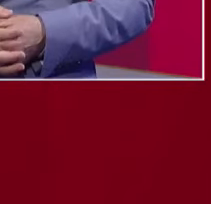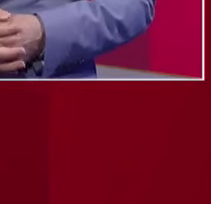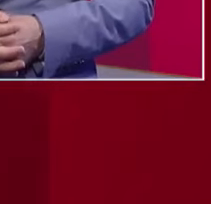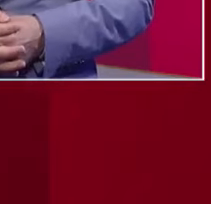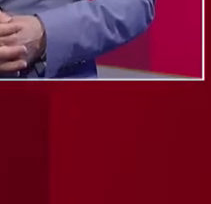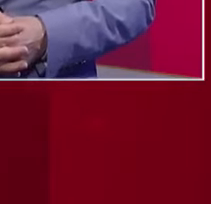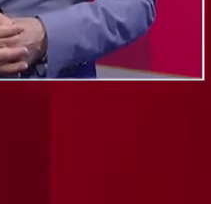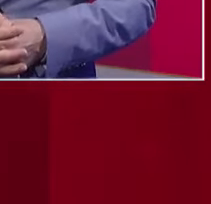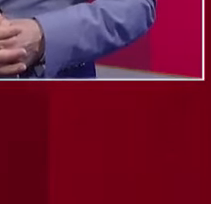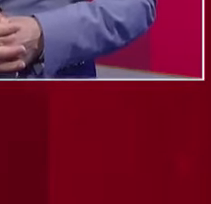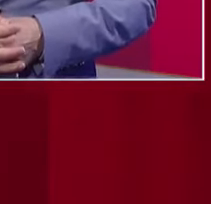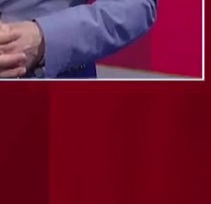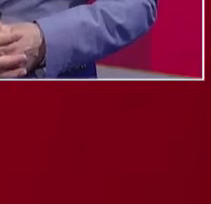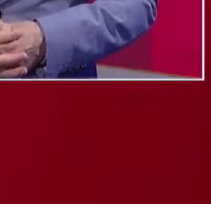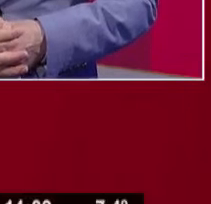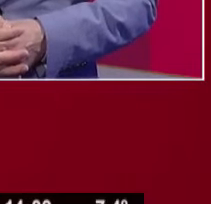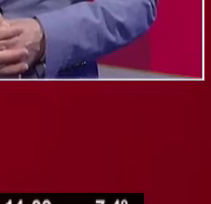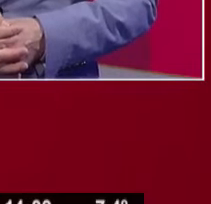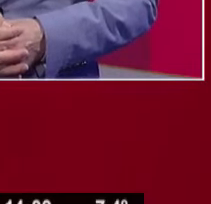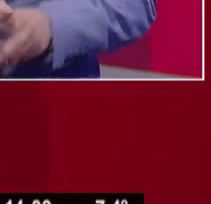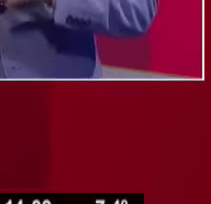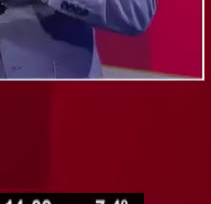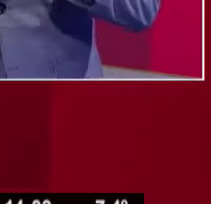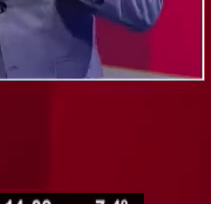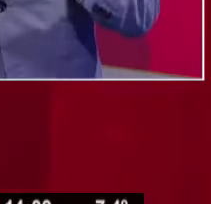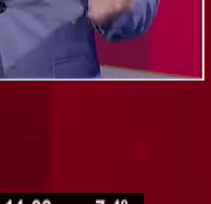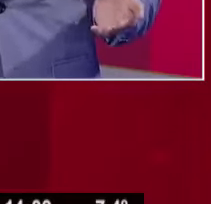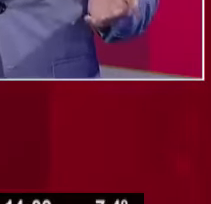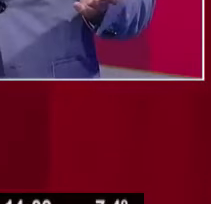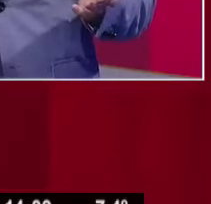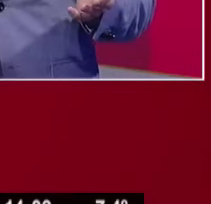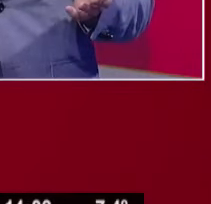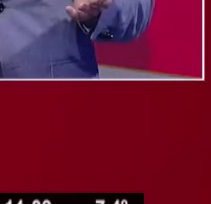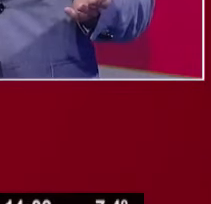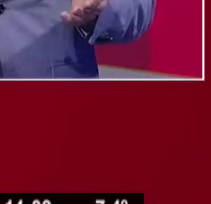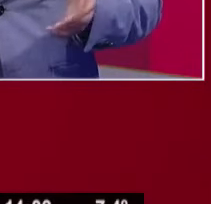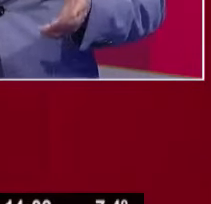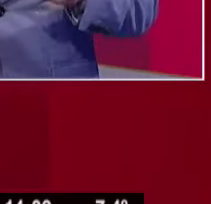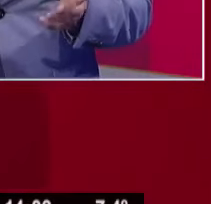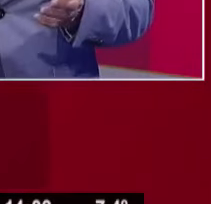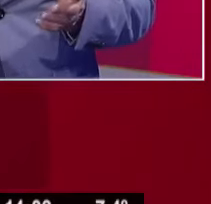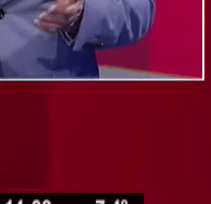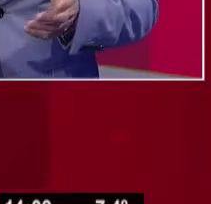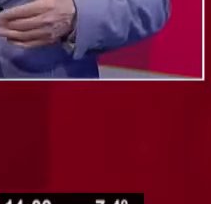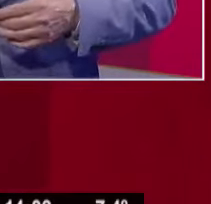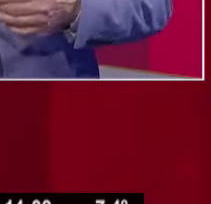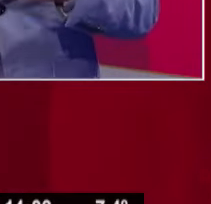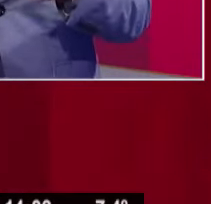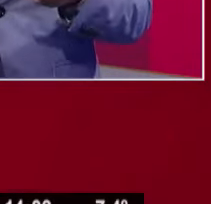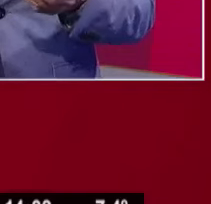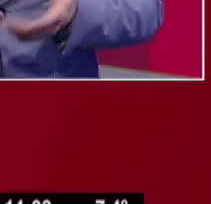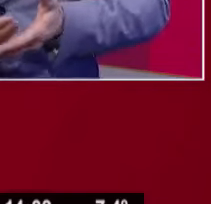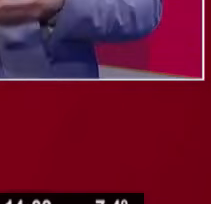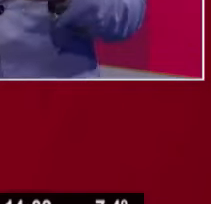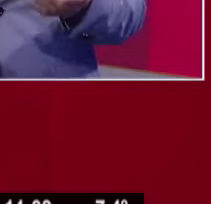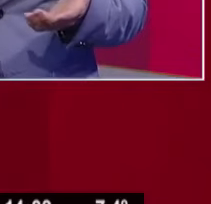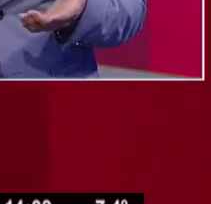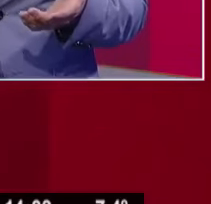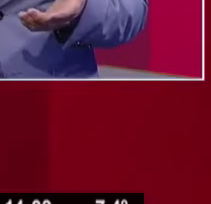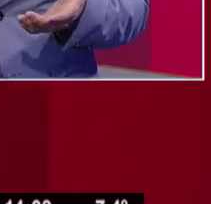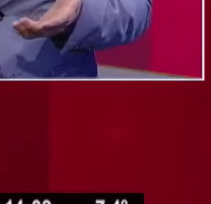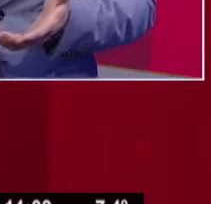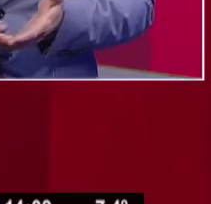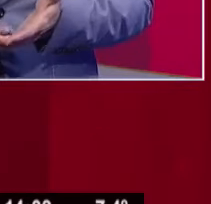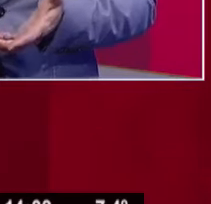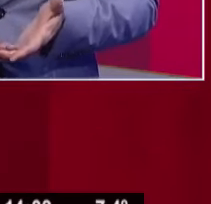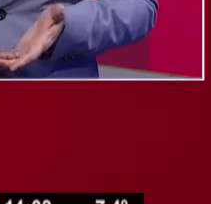verdaderamente estaban muy molestos. Claro, estaba muy molesto, pero bueno, si hay en ese caso una concesión de la nación de parte de sus